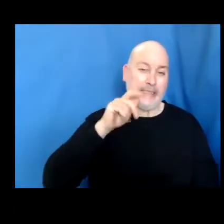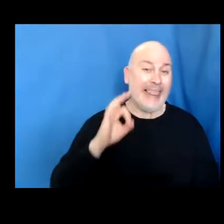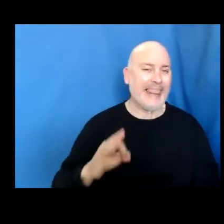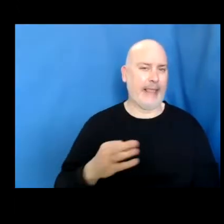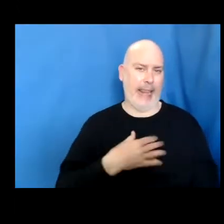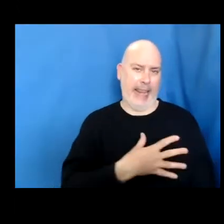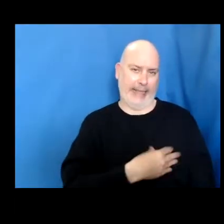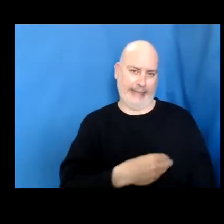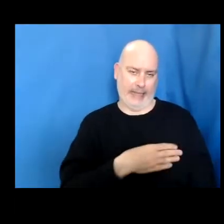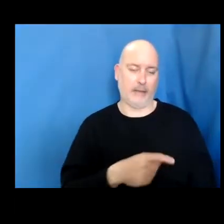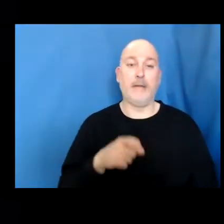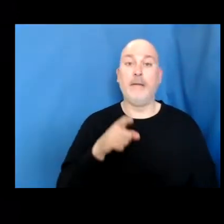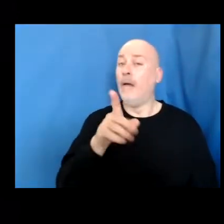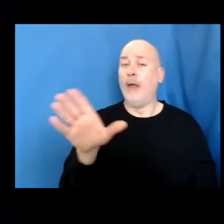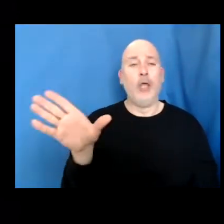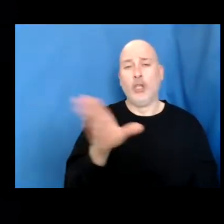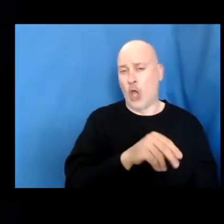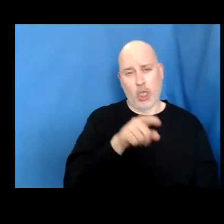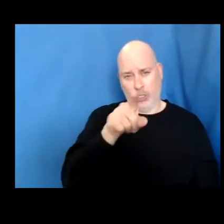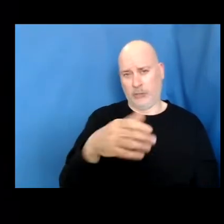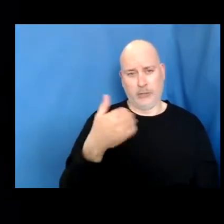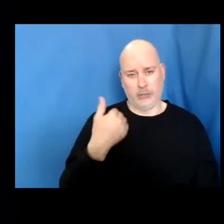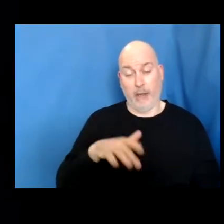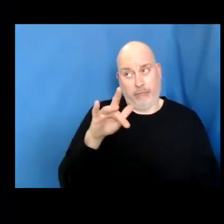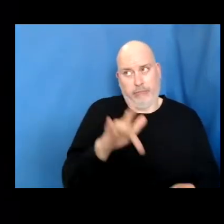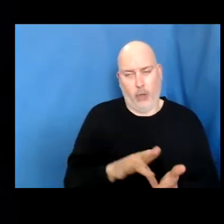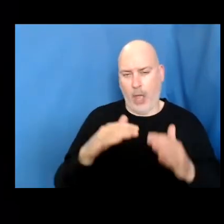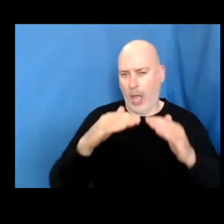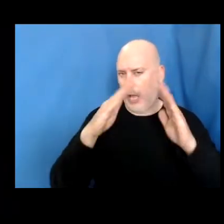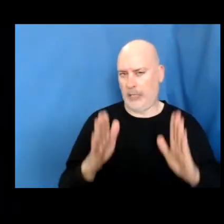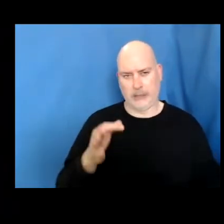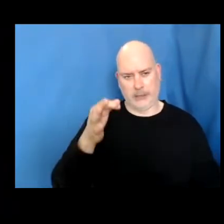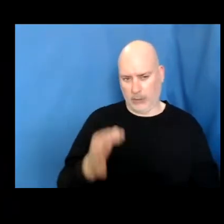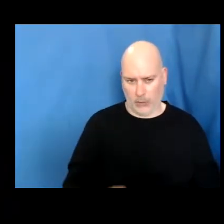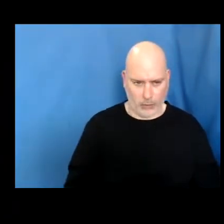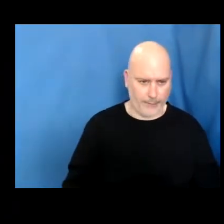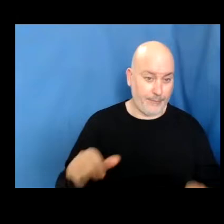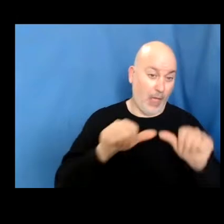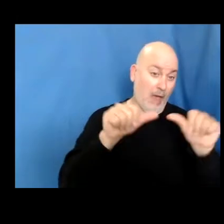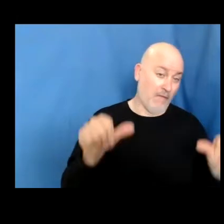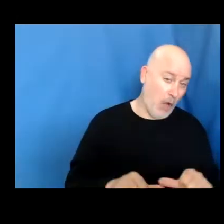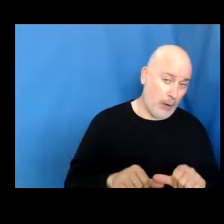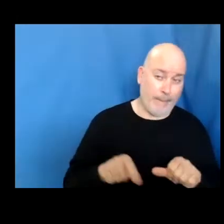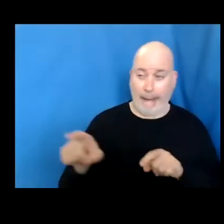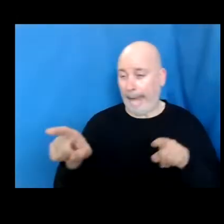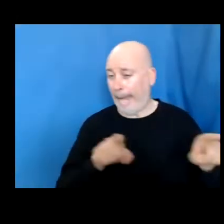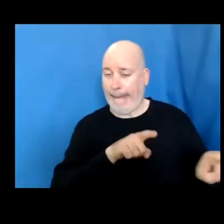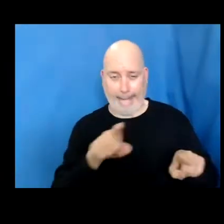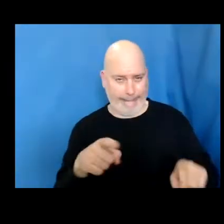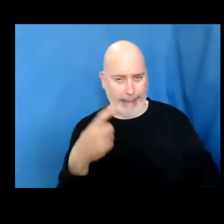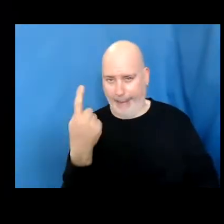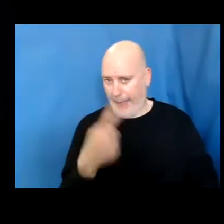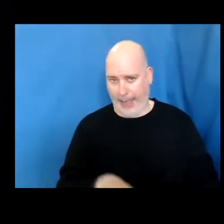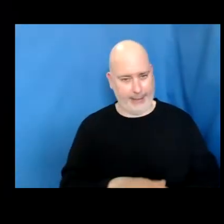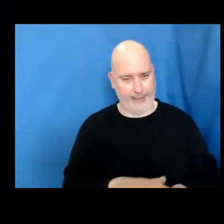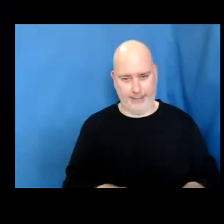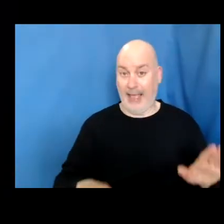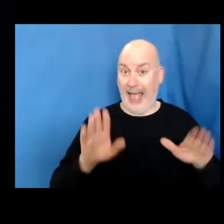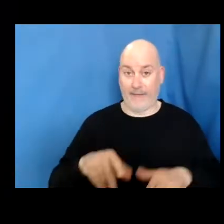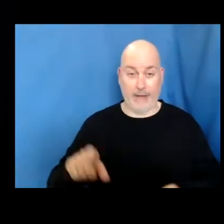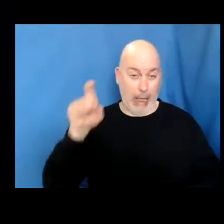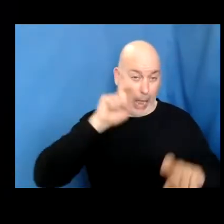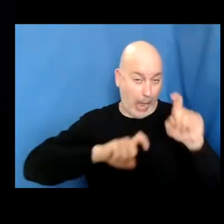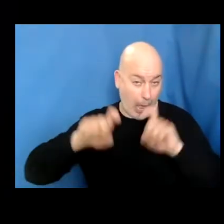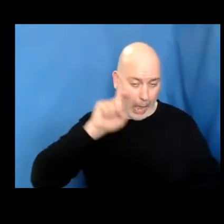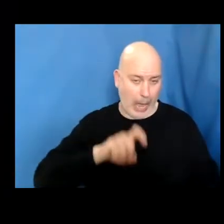lactante, pues todos lo hemos sufrido, tanto de una manera o de otra. Al final llora el niño y nosotros